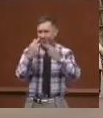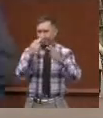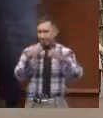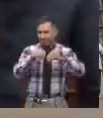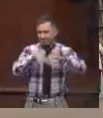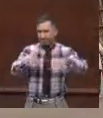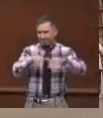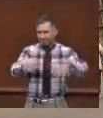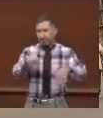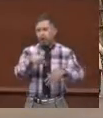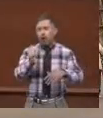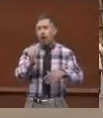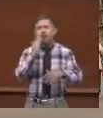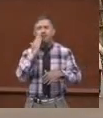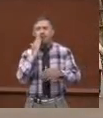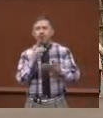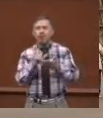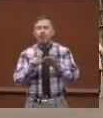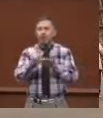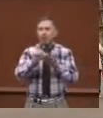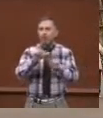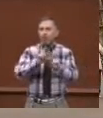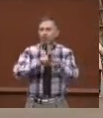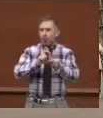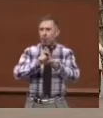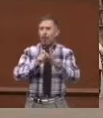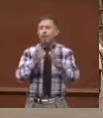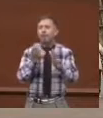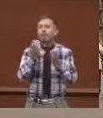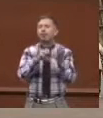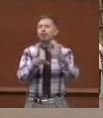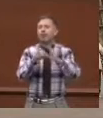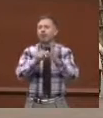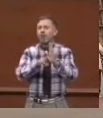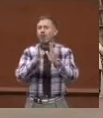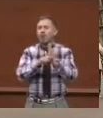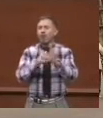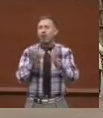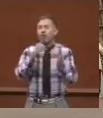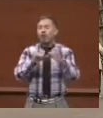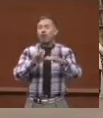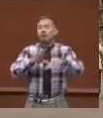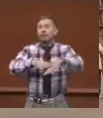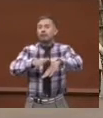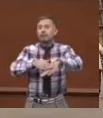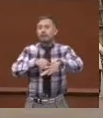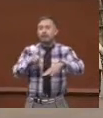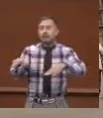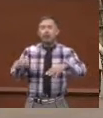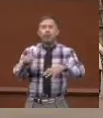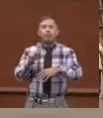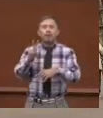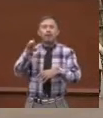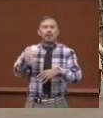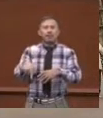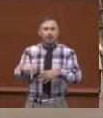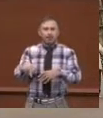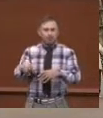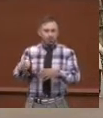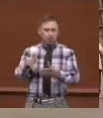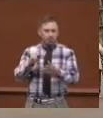difundieron mensajes para llamar a votar por el Partido Verde Ecologista de México. Esta